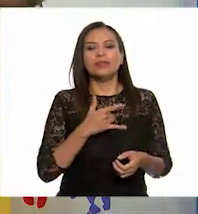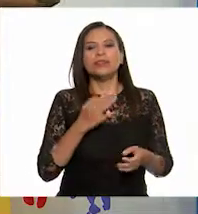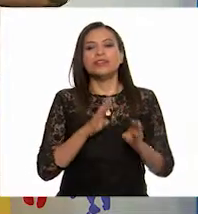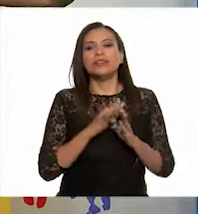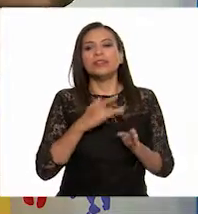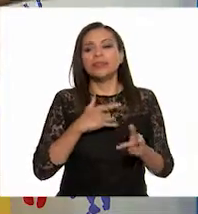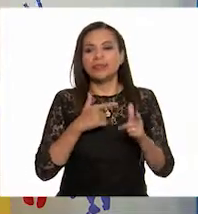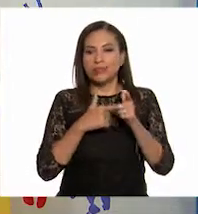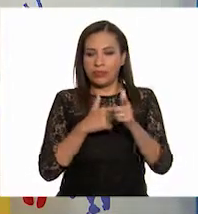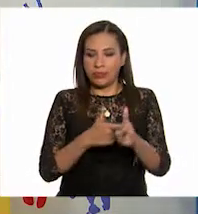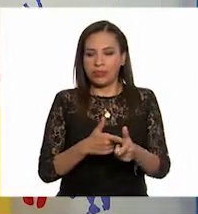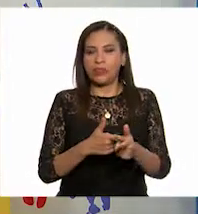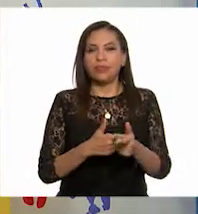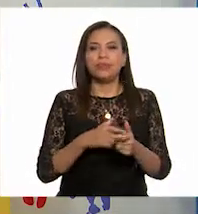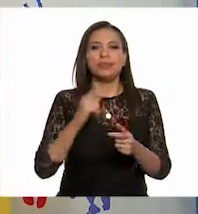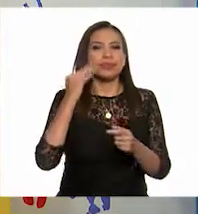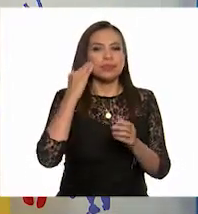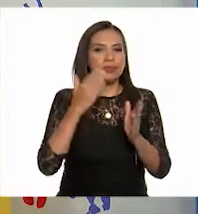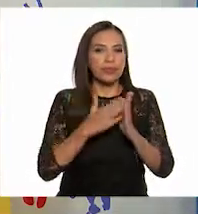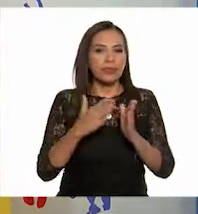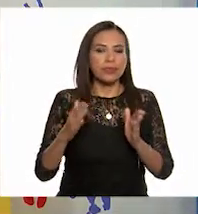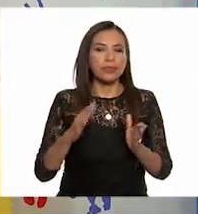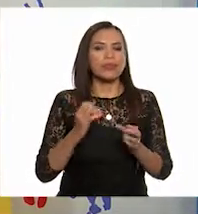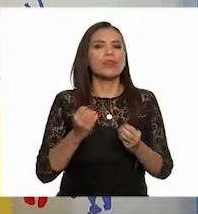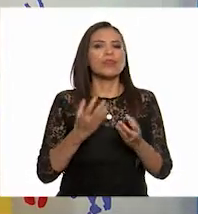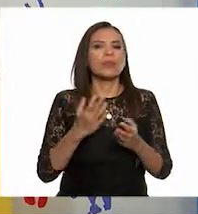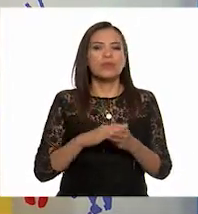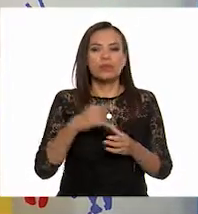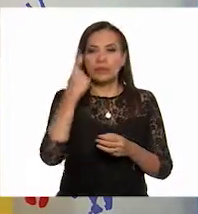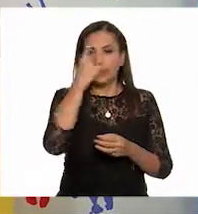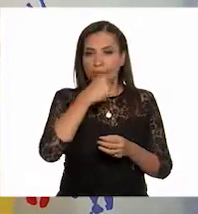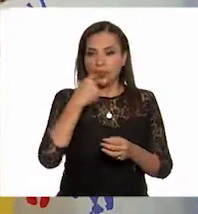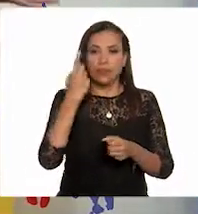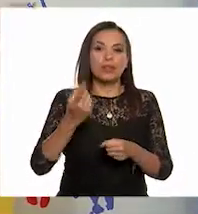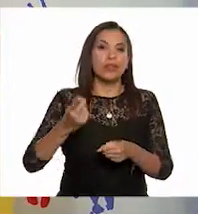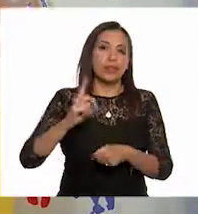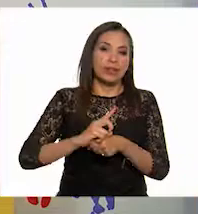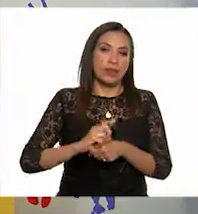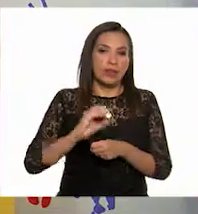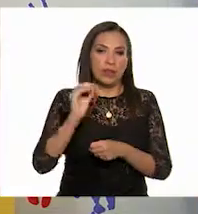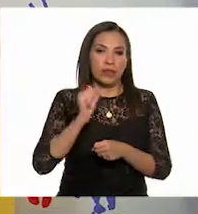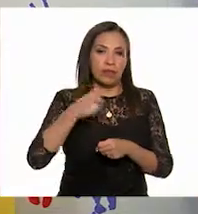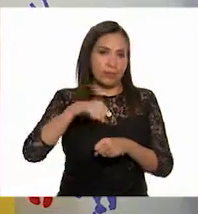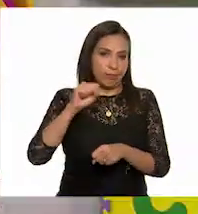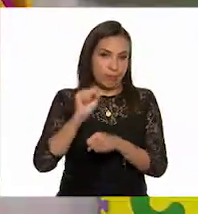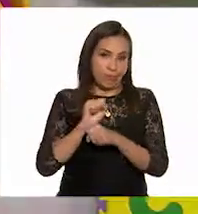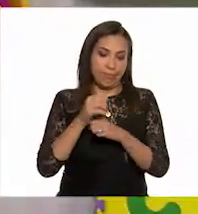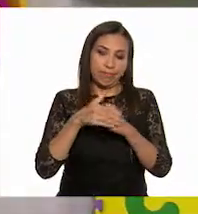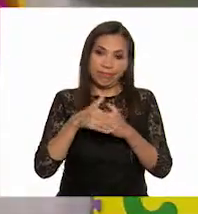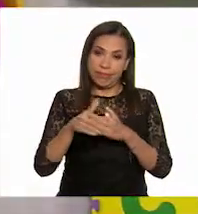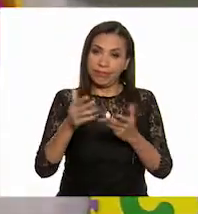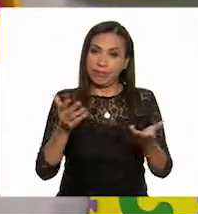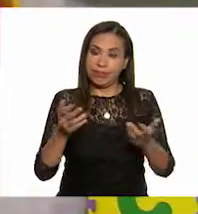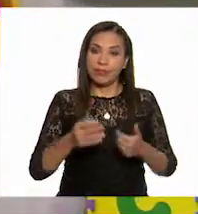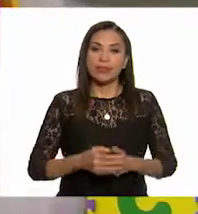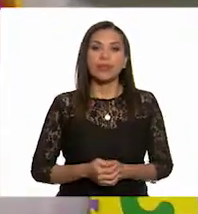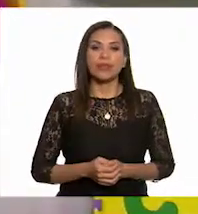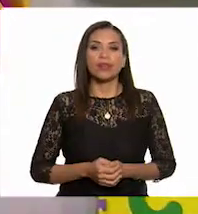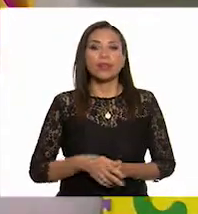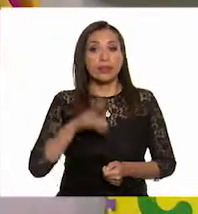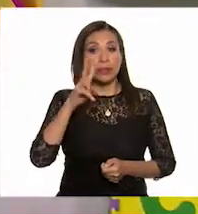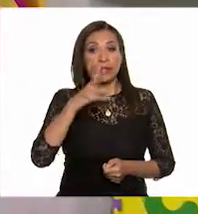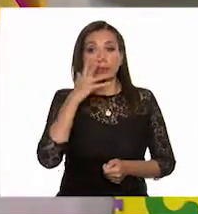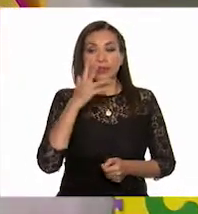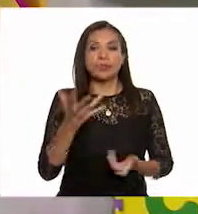de permanecer, cuya duración puede ser de horas, días o hasta semanas, Ale. Ah, ¿en